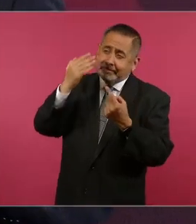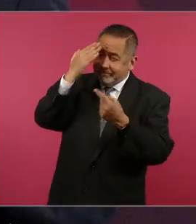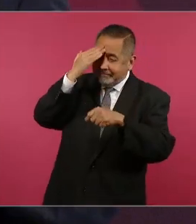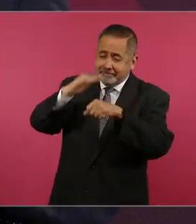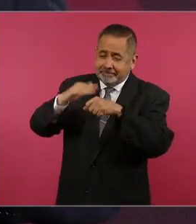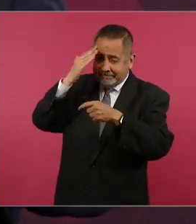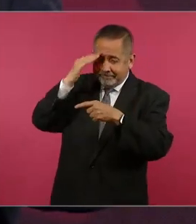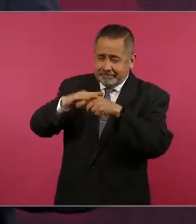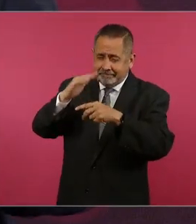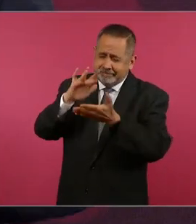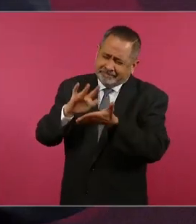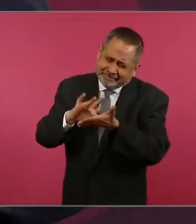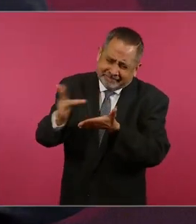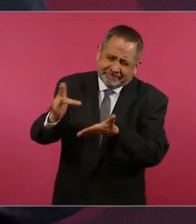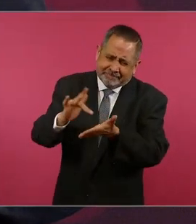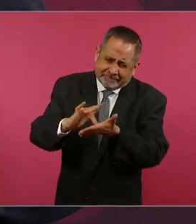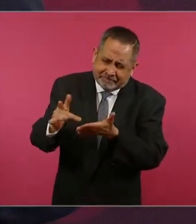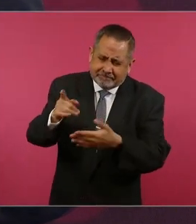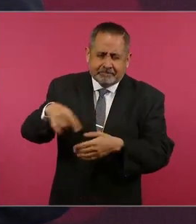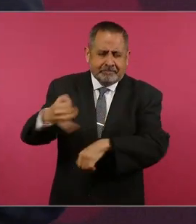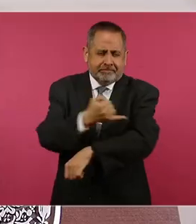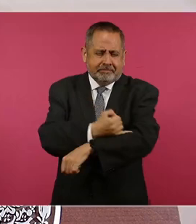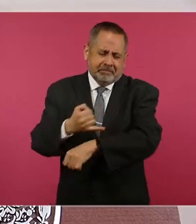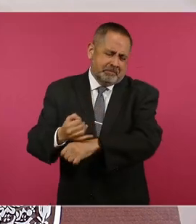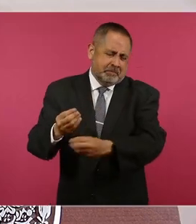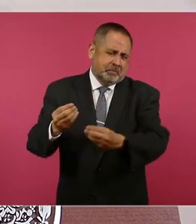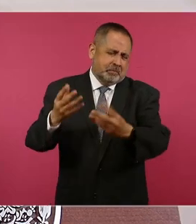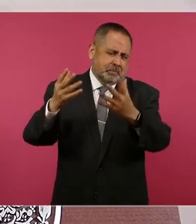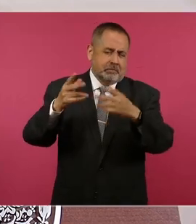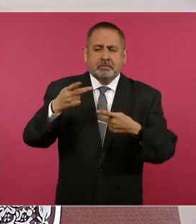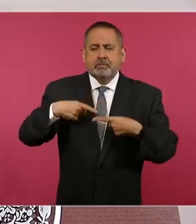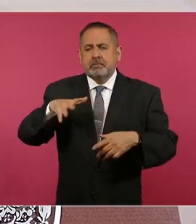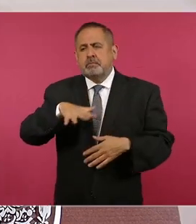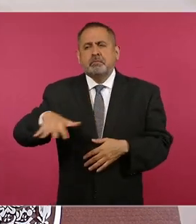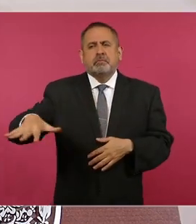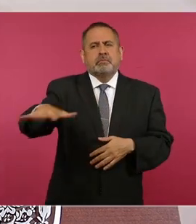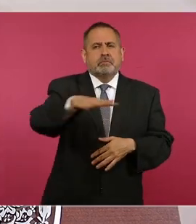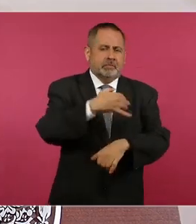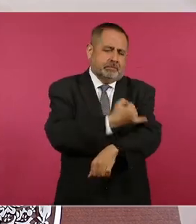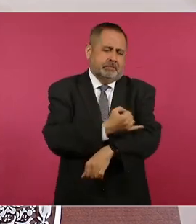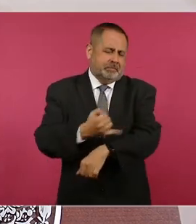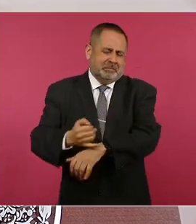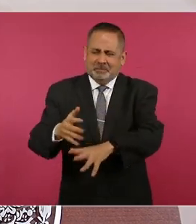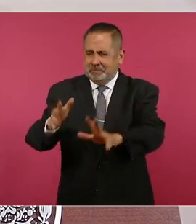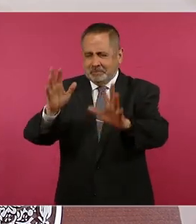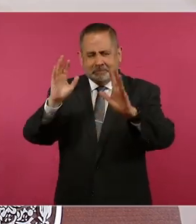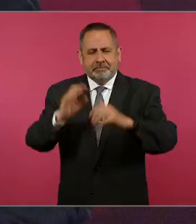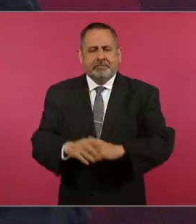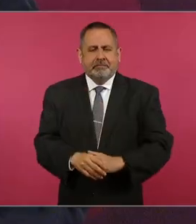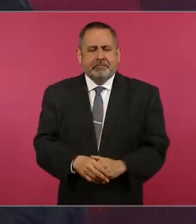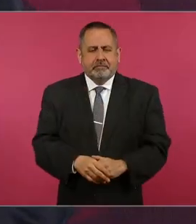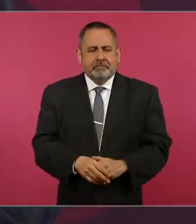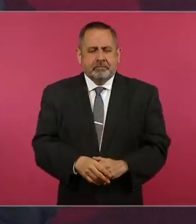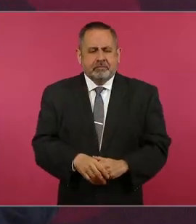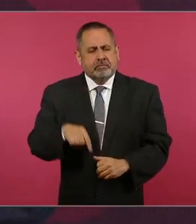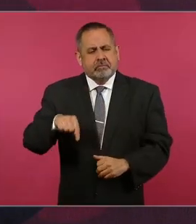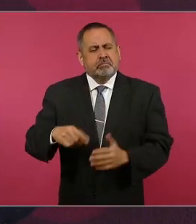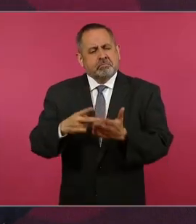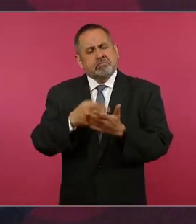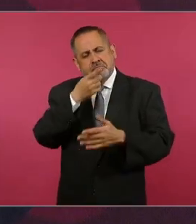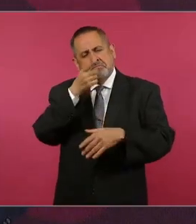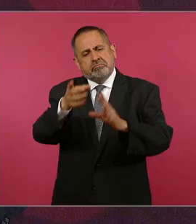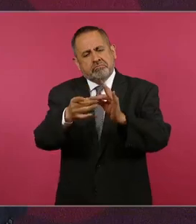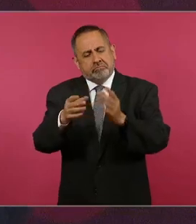que agradecer al pueblo de Iztapalapa bueno aquí lo menciono